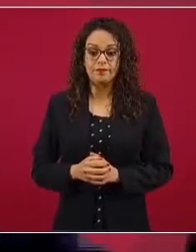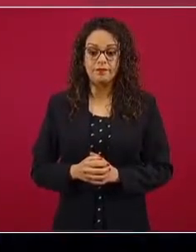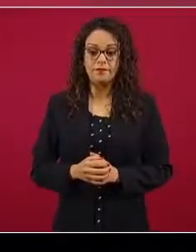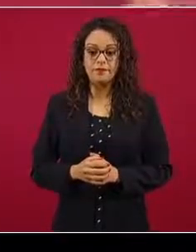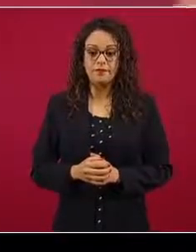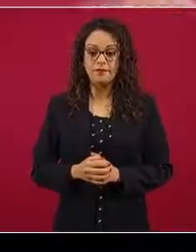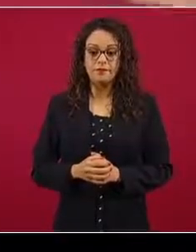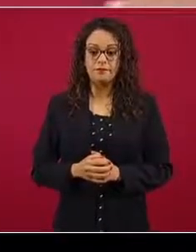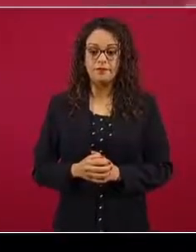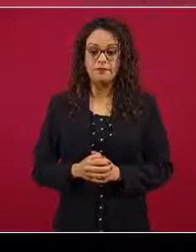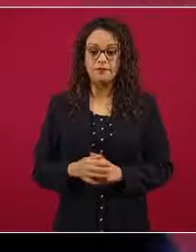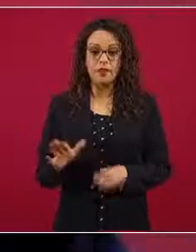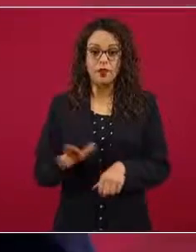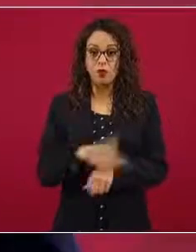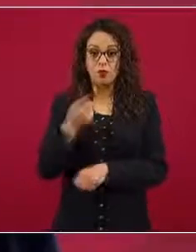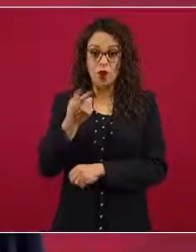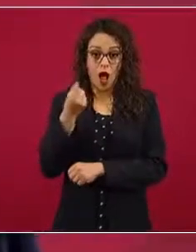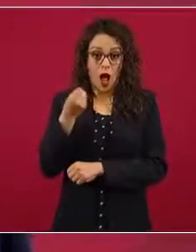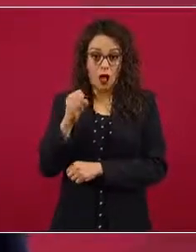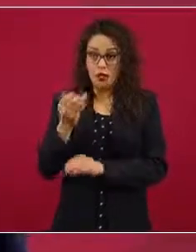porque todo funcionaba así.